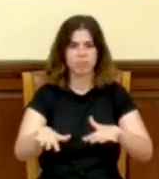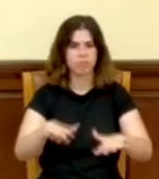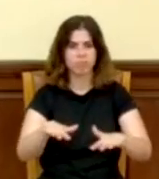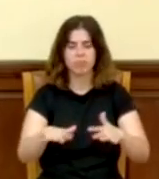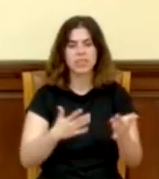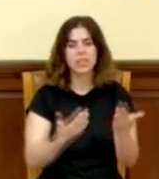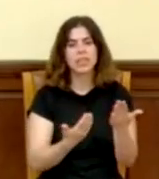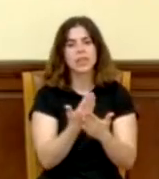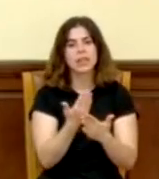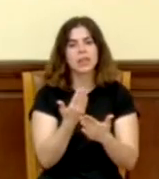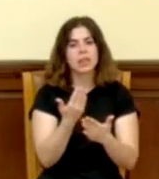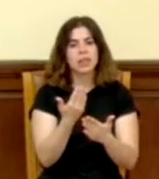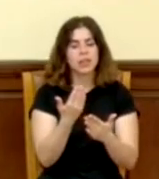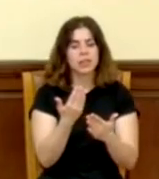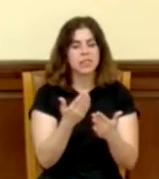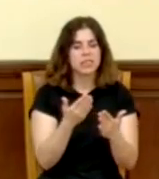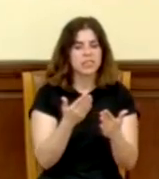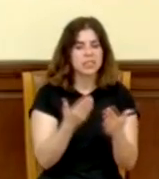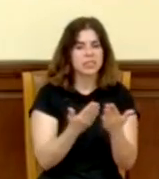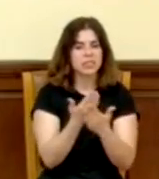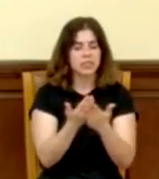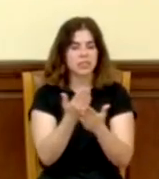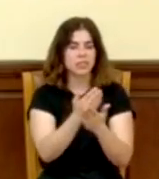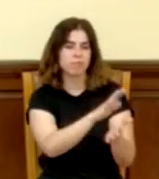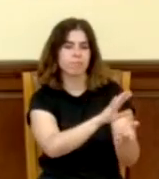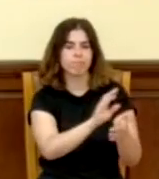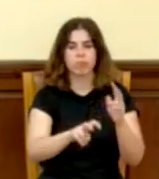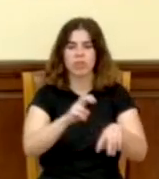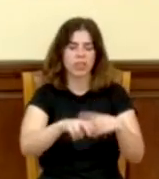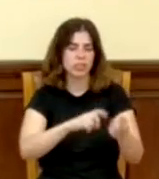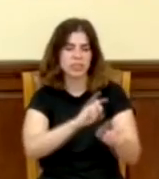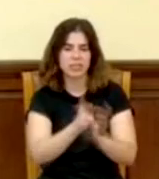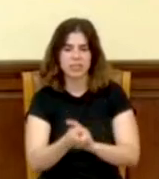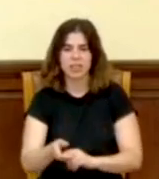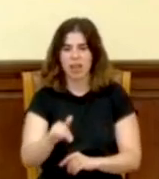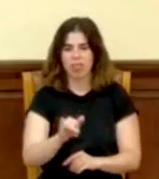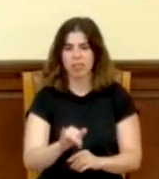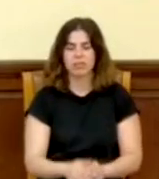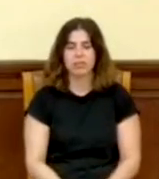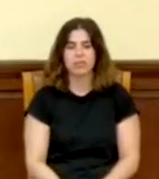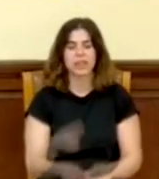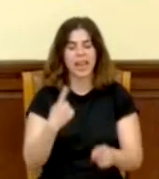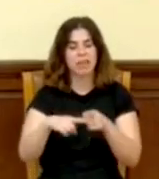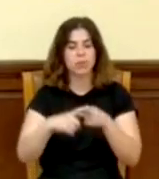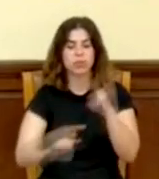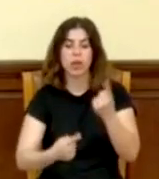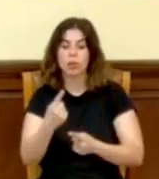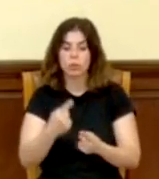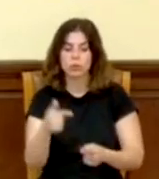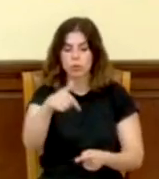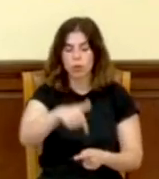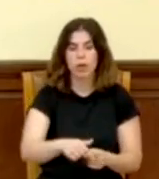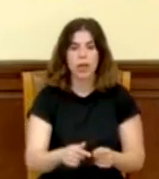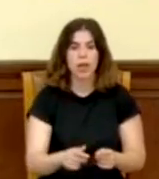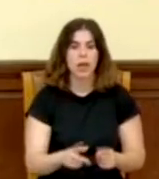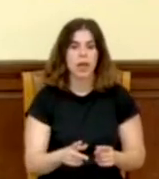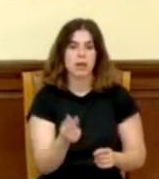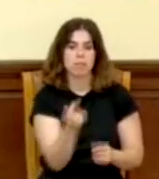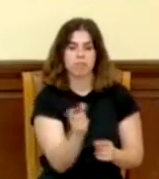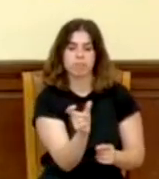lo largo del propio año, se irán modificando cuestiones. Hay elementos que hoy con los que se financian determinadas partidas